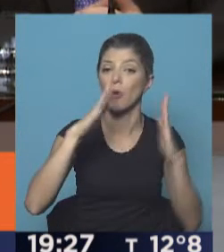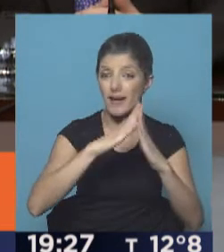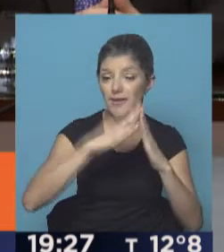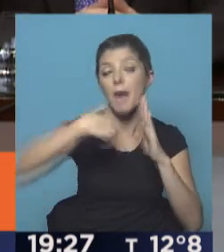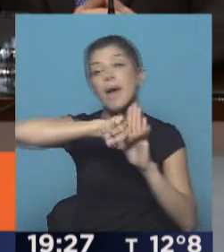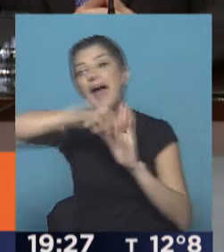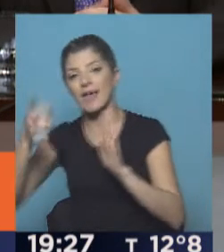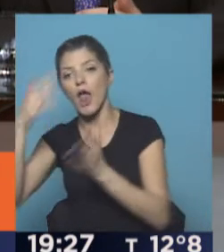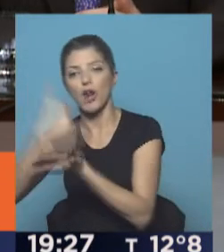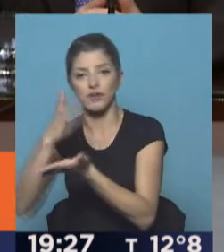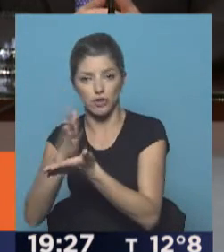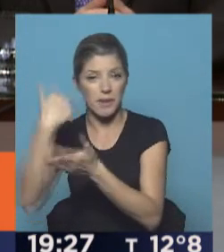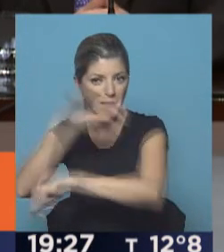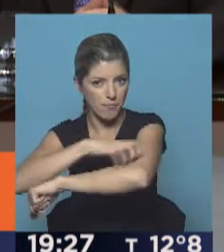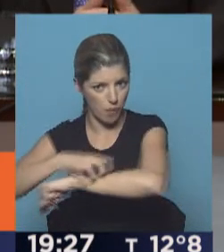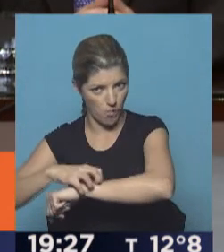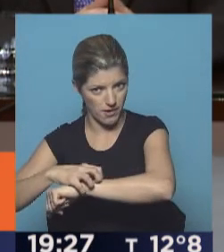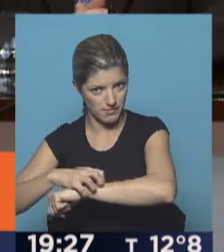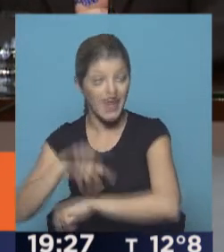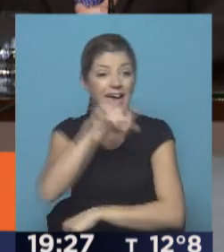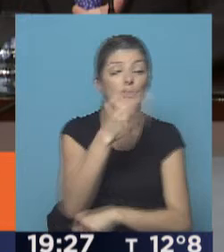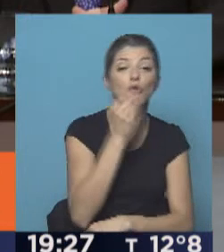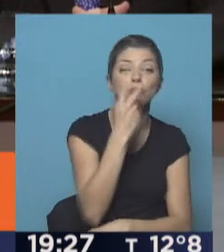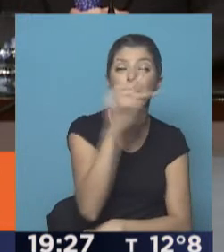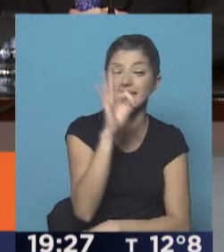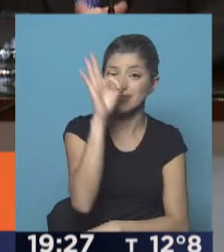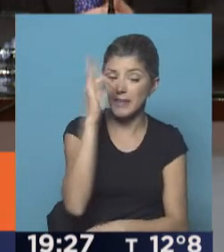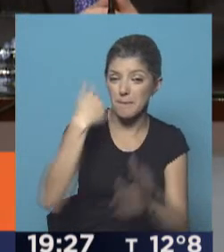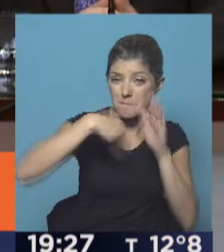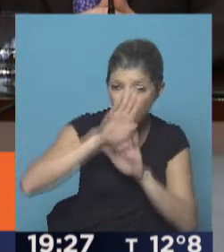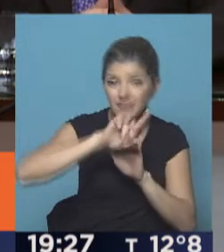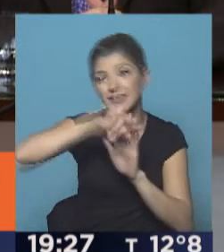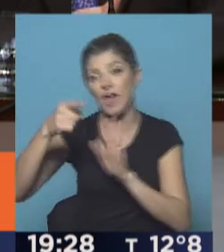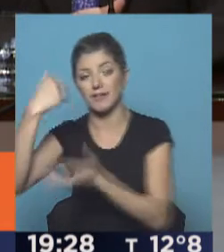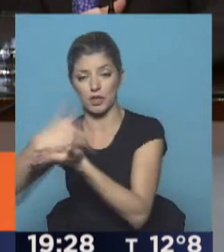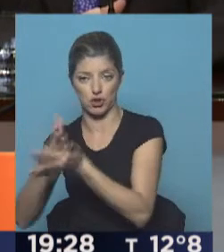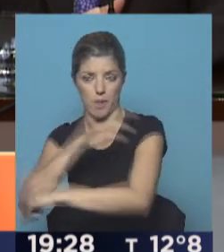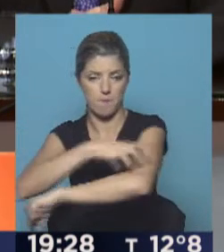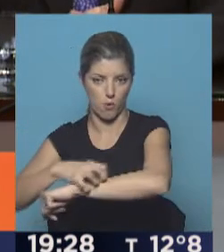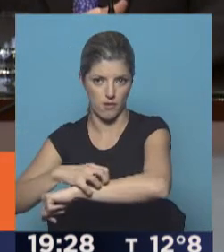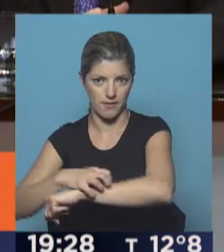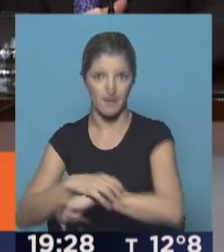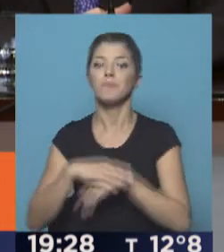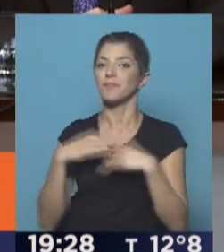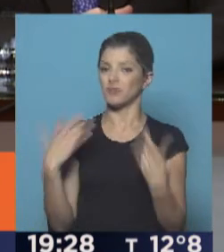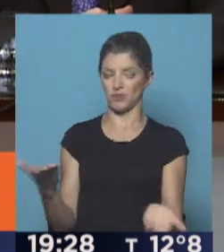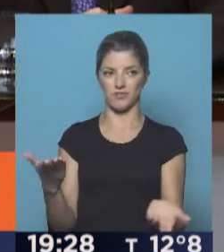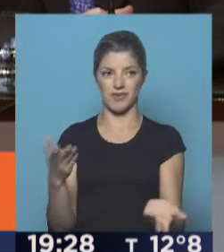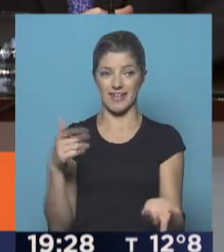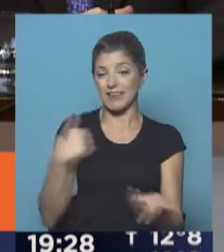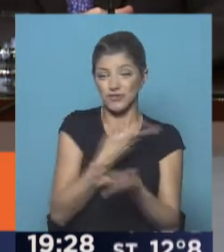los sectores más bajos. 20 veces más. Entonces, eso como sociedad no es